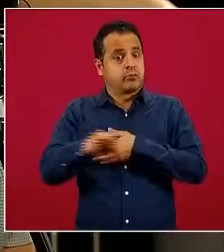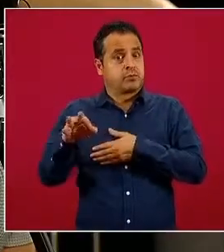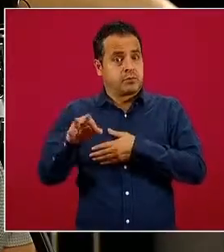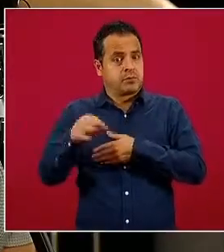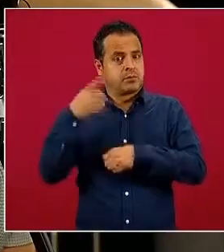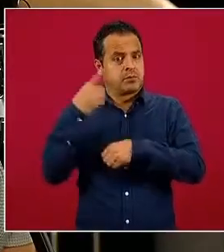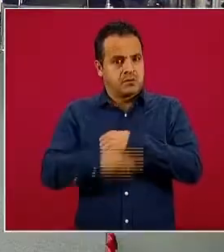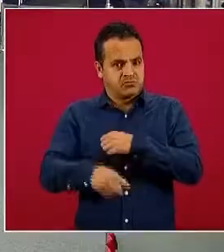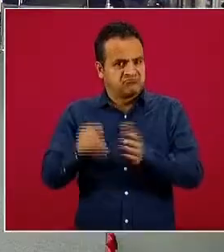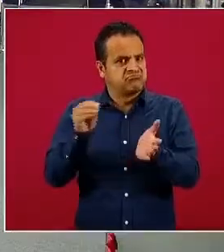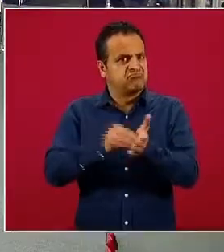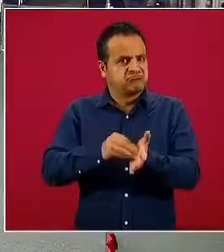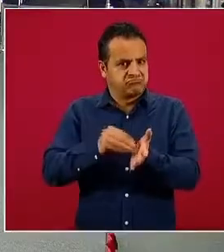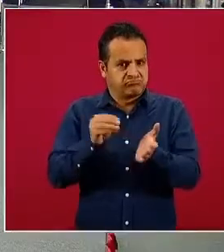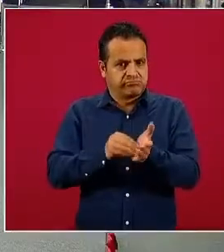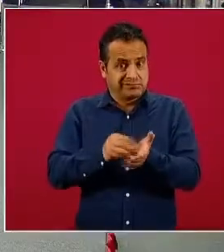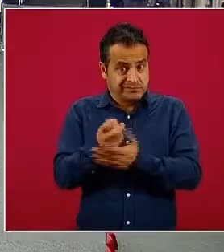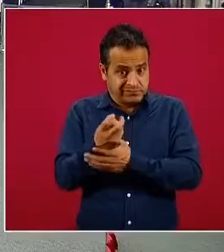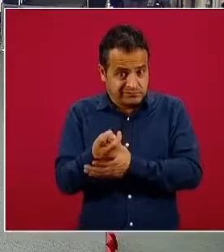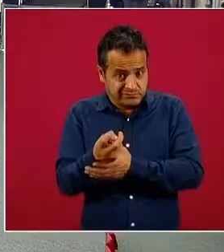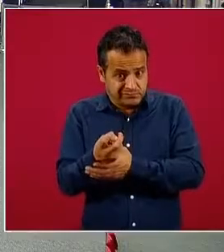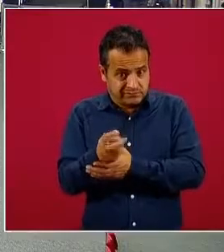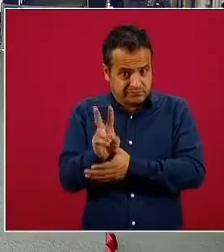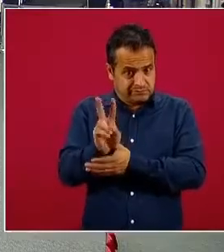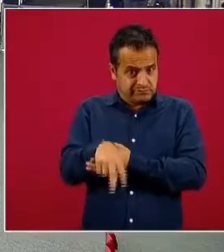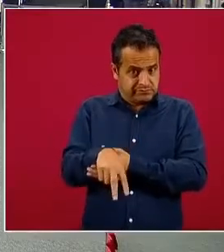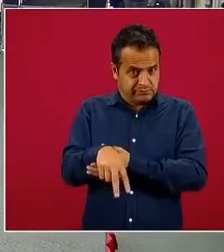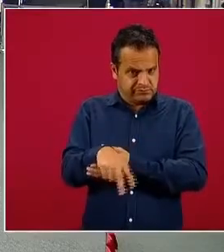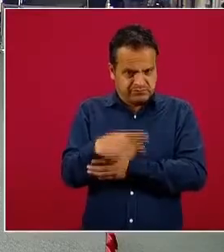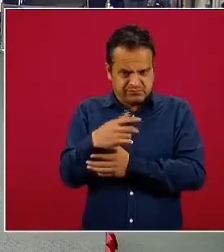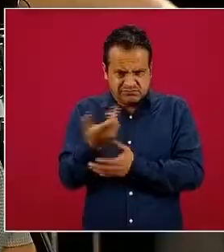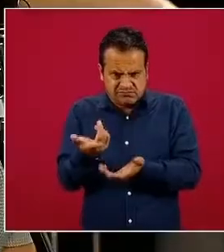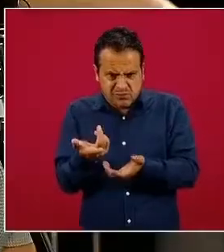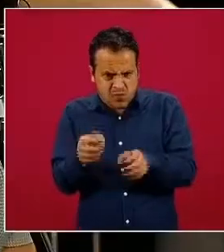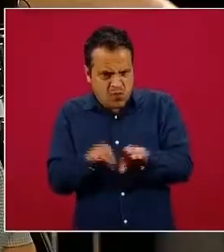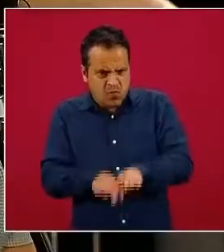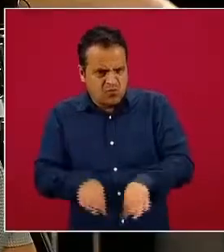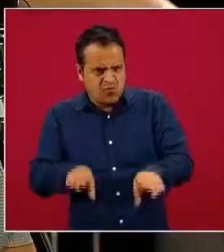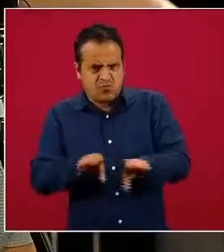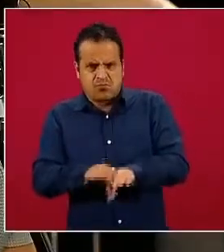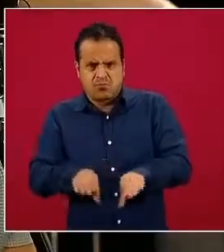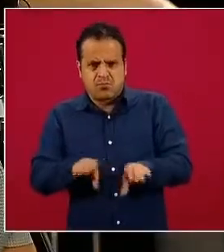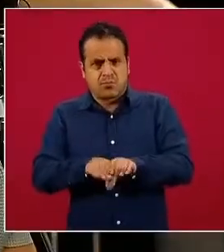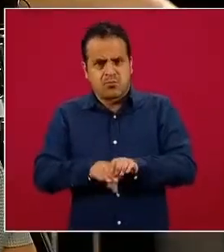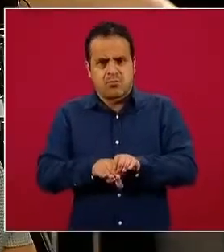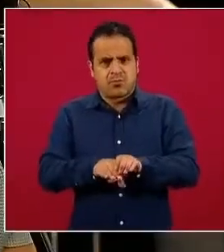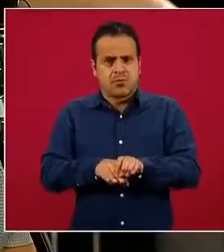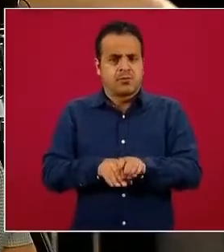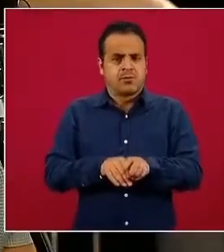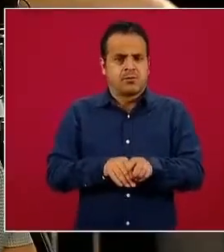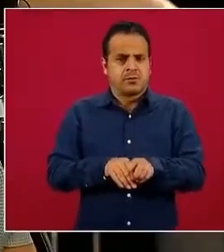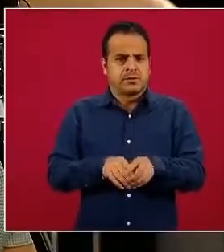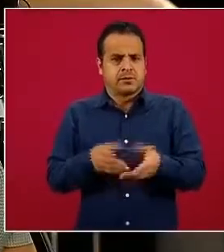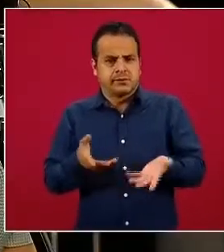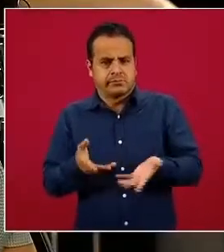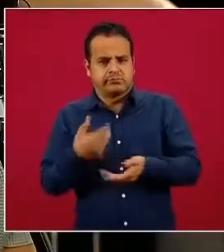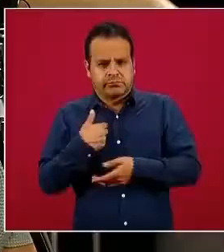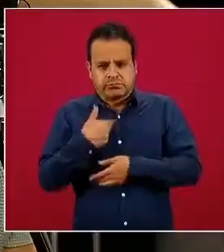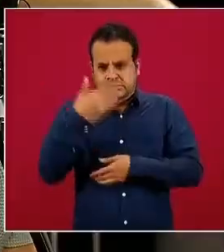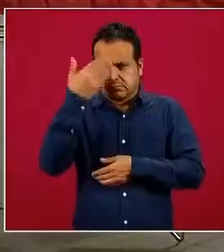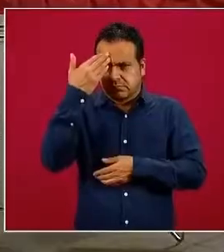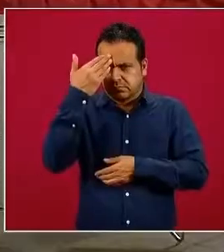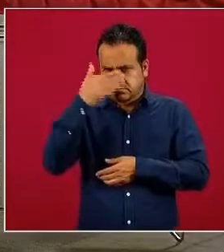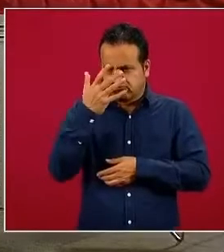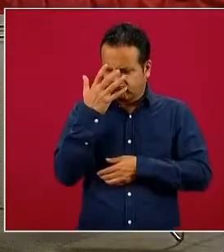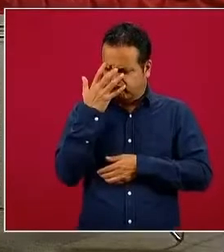desarrollar esto. Entonces ahí, ¿cuál sería la recomendación? ¿Cómo tomar en base? Yo entiendo que son estudios serios, se